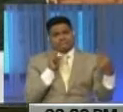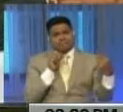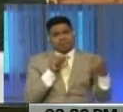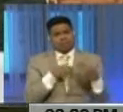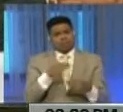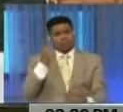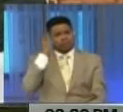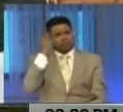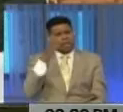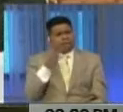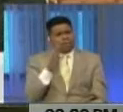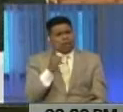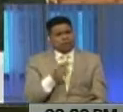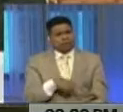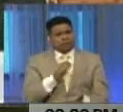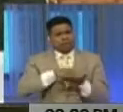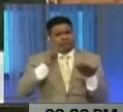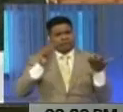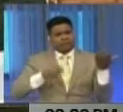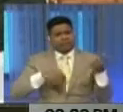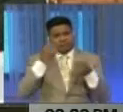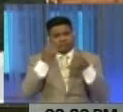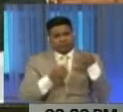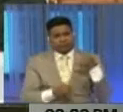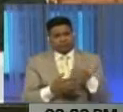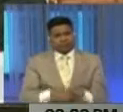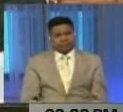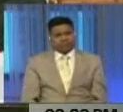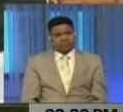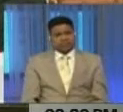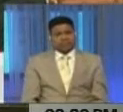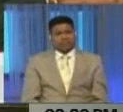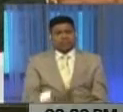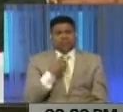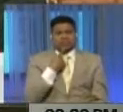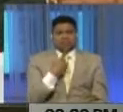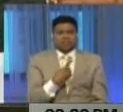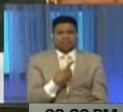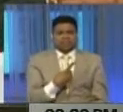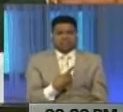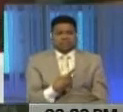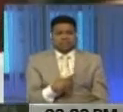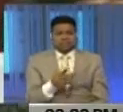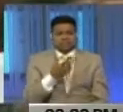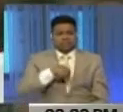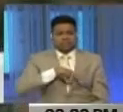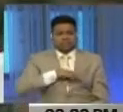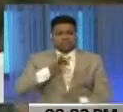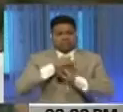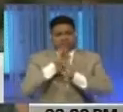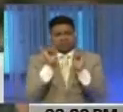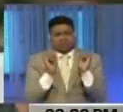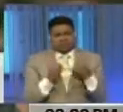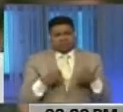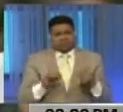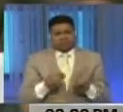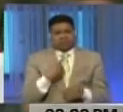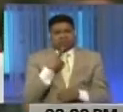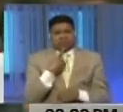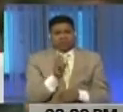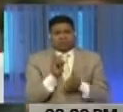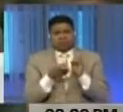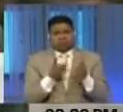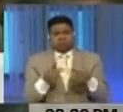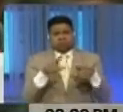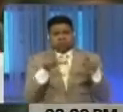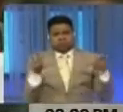estos días, apenas se firmó el acuerdo definitivo, y yo lo que hice fue transmitirle nuestra felicidad. Y le dije, en algún lugar del cielo